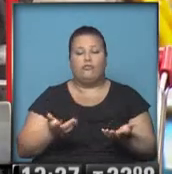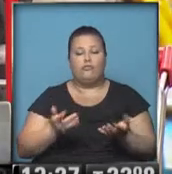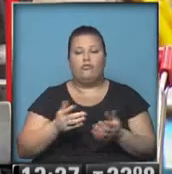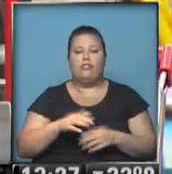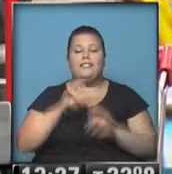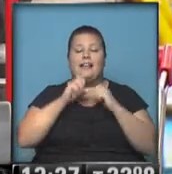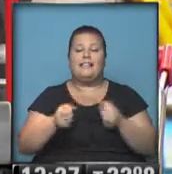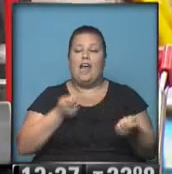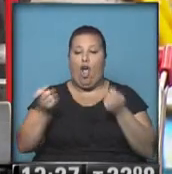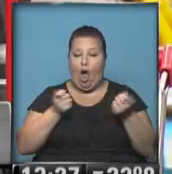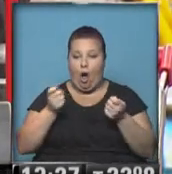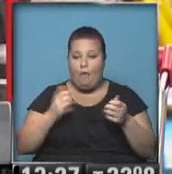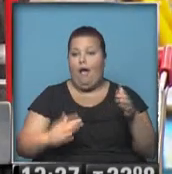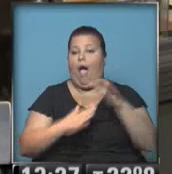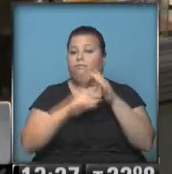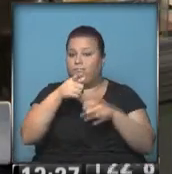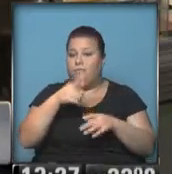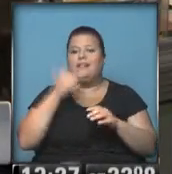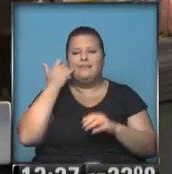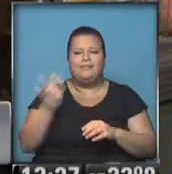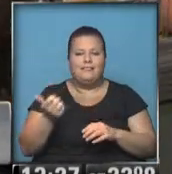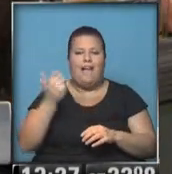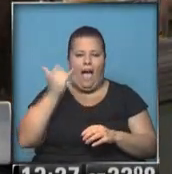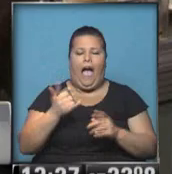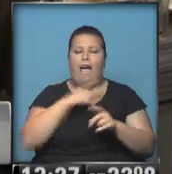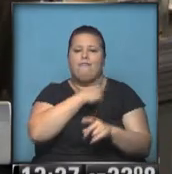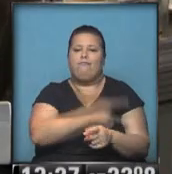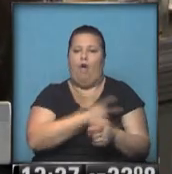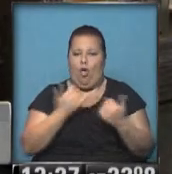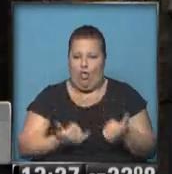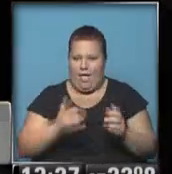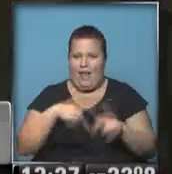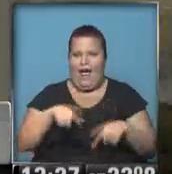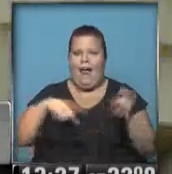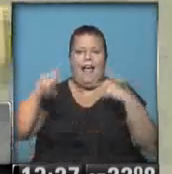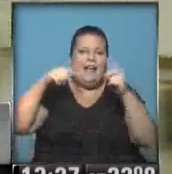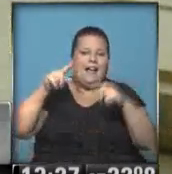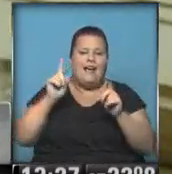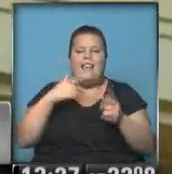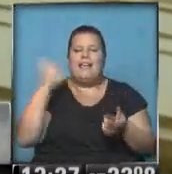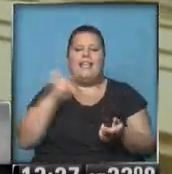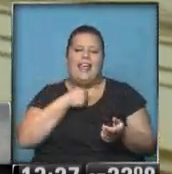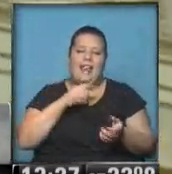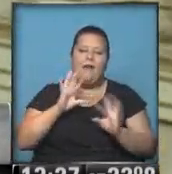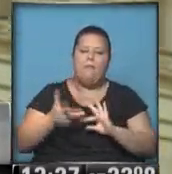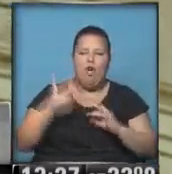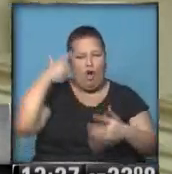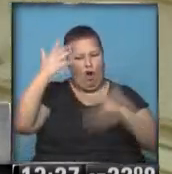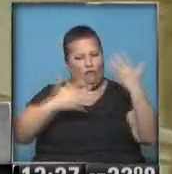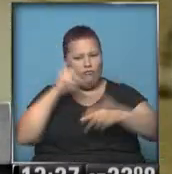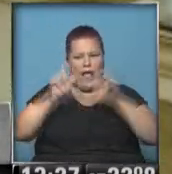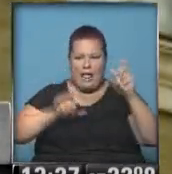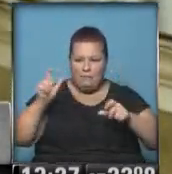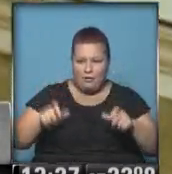la Secretaría de Comercio como autoridad de aplicación ya tiene esos poderes que ahora están tratando de generar medio de confusión en la